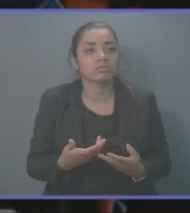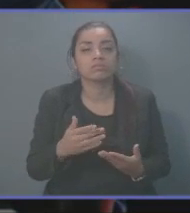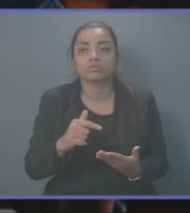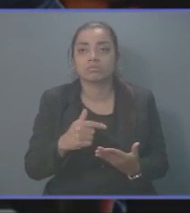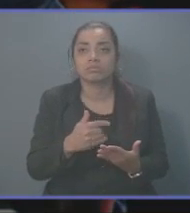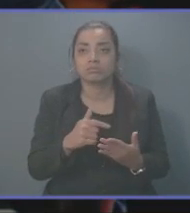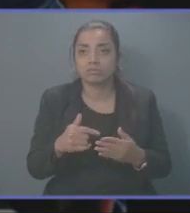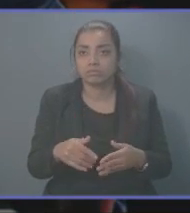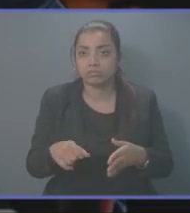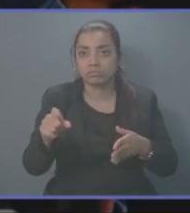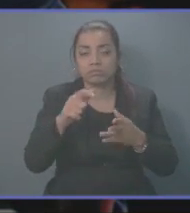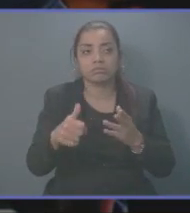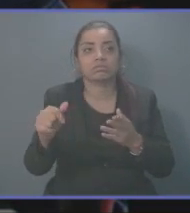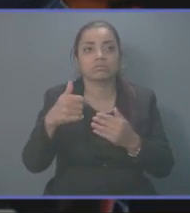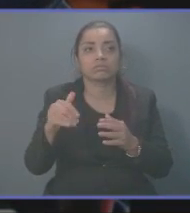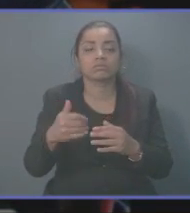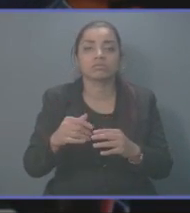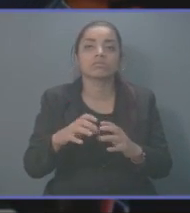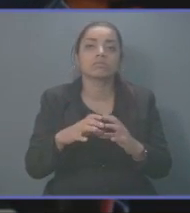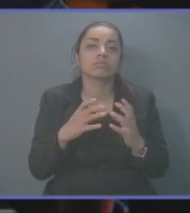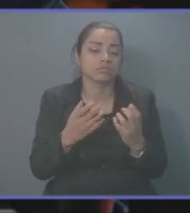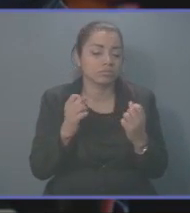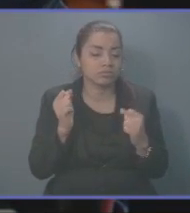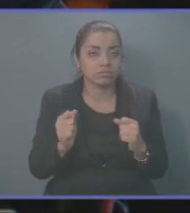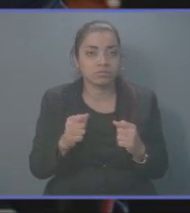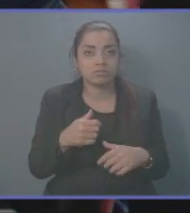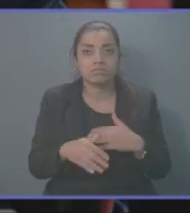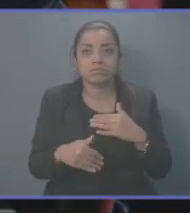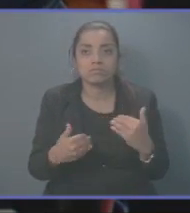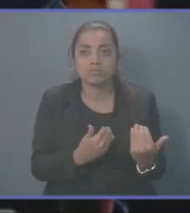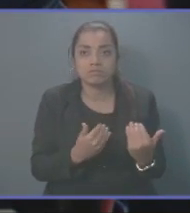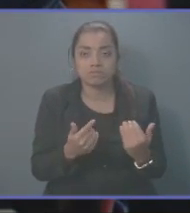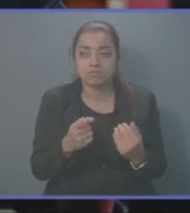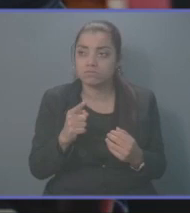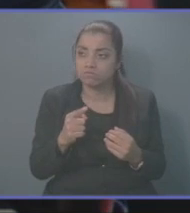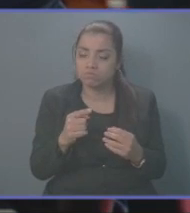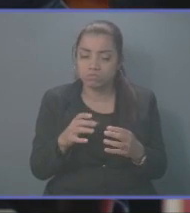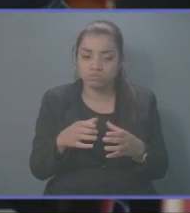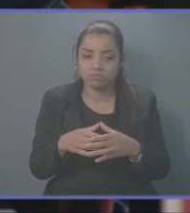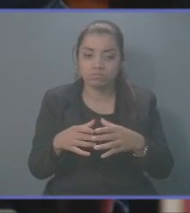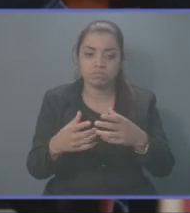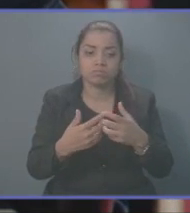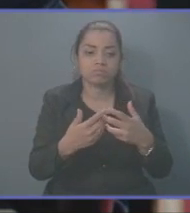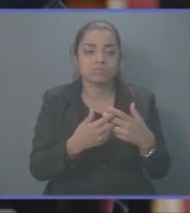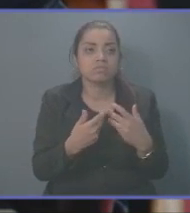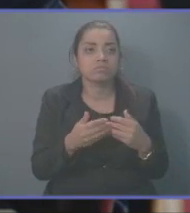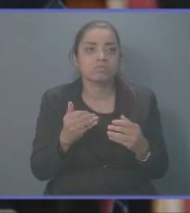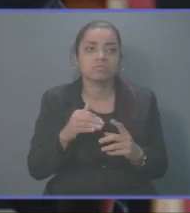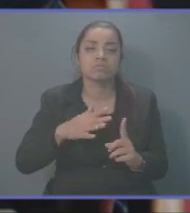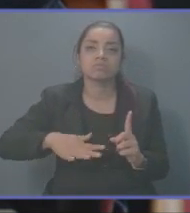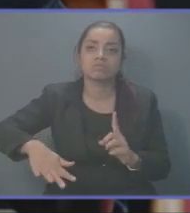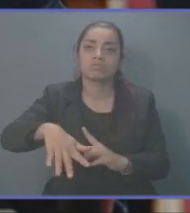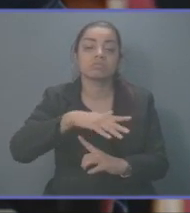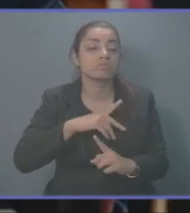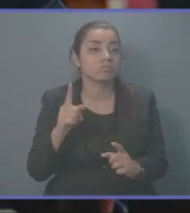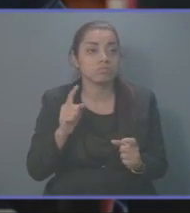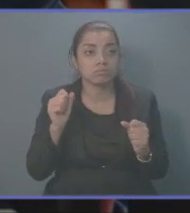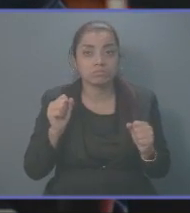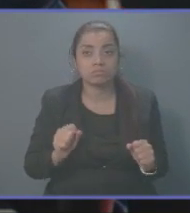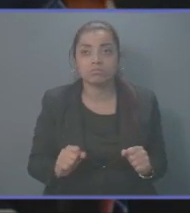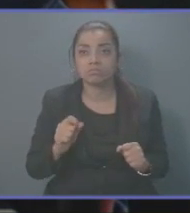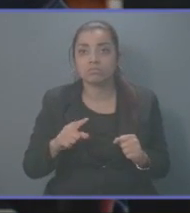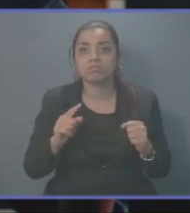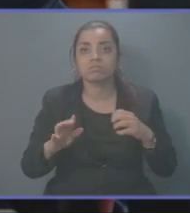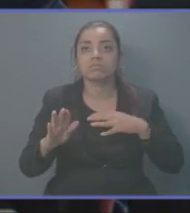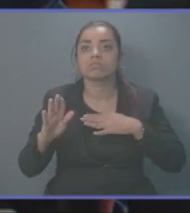por gremiales de diferente índole se ha podido detectar que existen sujetos pasivos que por diversas circunstancias no han podido darle